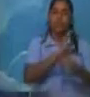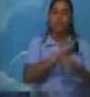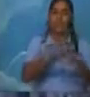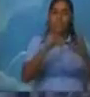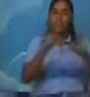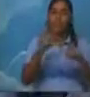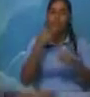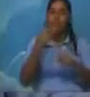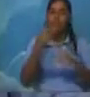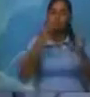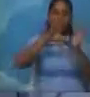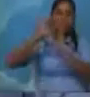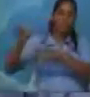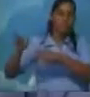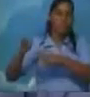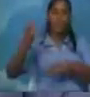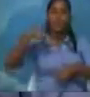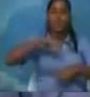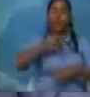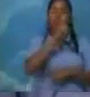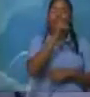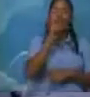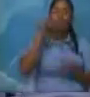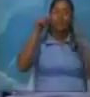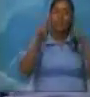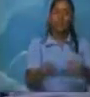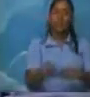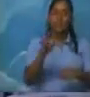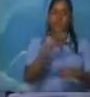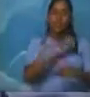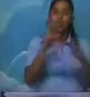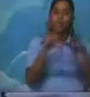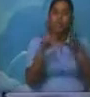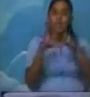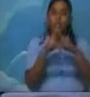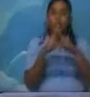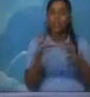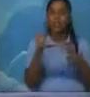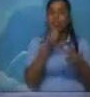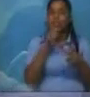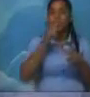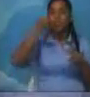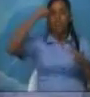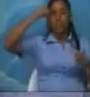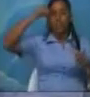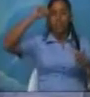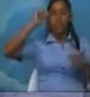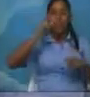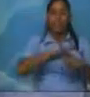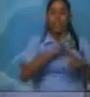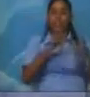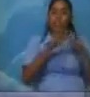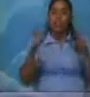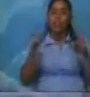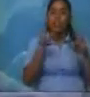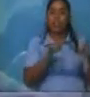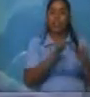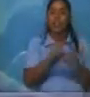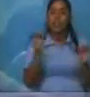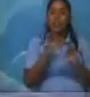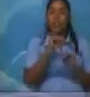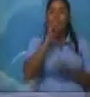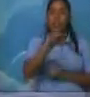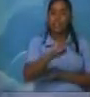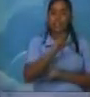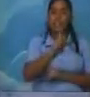feos se van a apartar y vuestros nombres van a ser conocido quién se acuerda como dice nuestro hermano puerta de ellos ahora de Israel